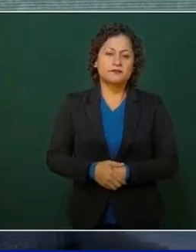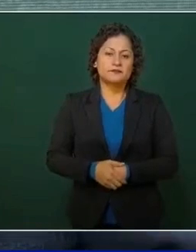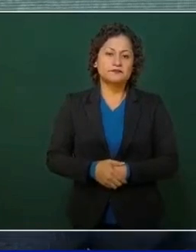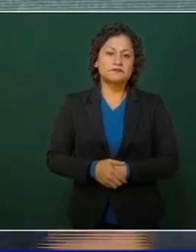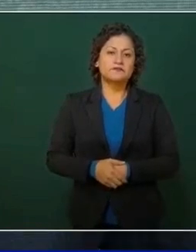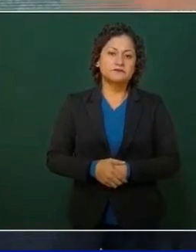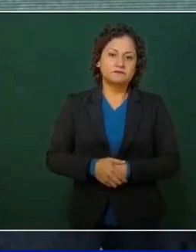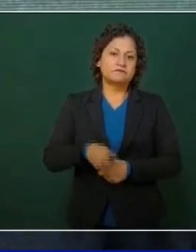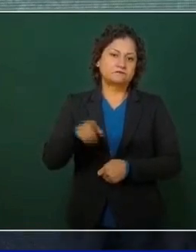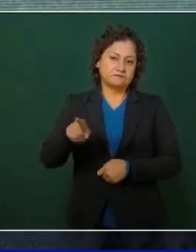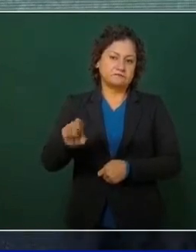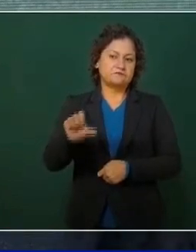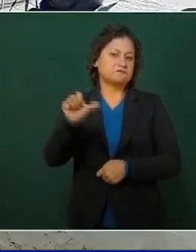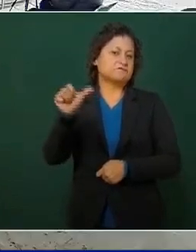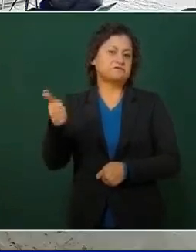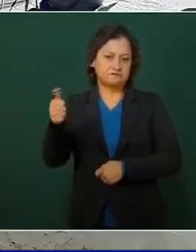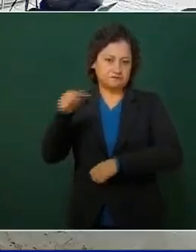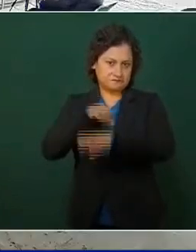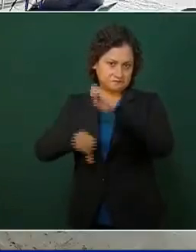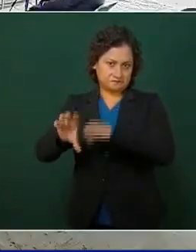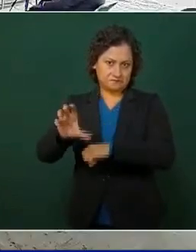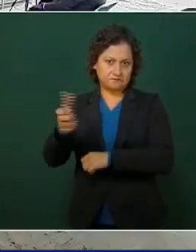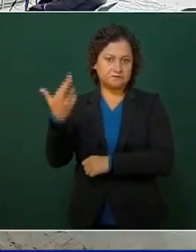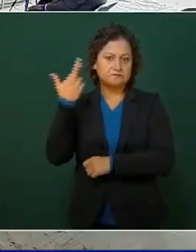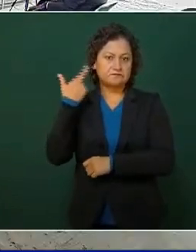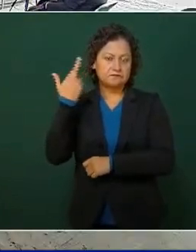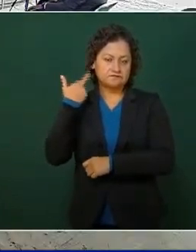y de otro radio,